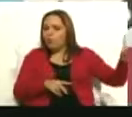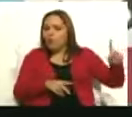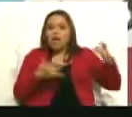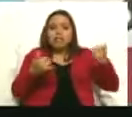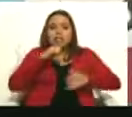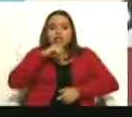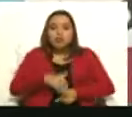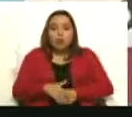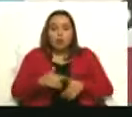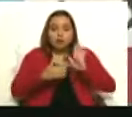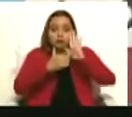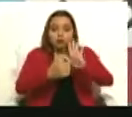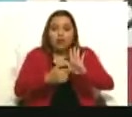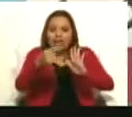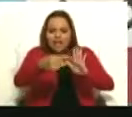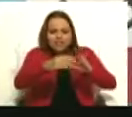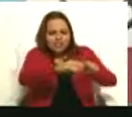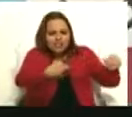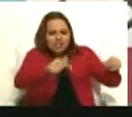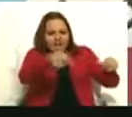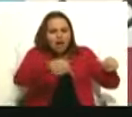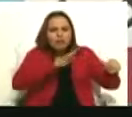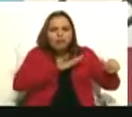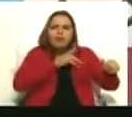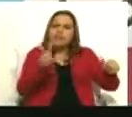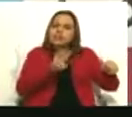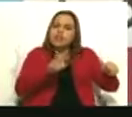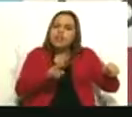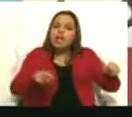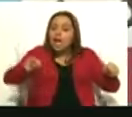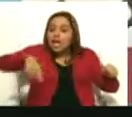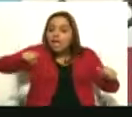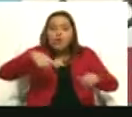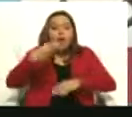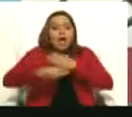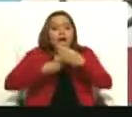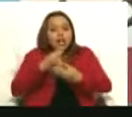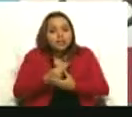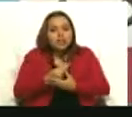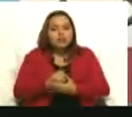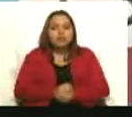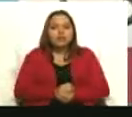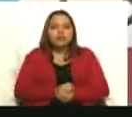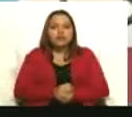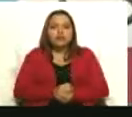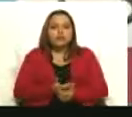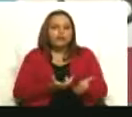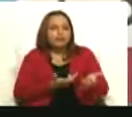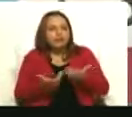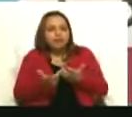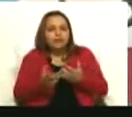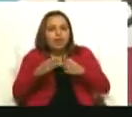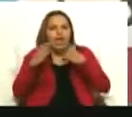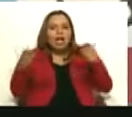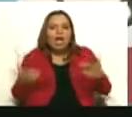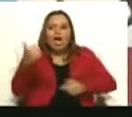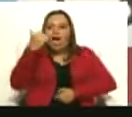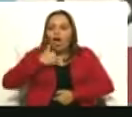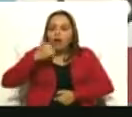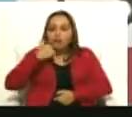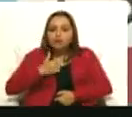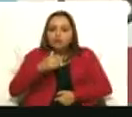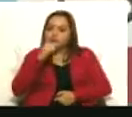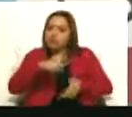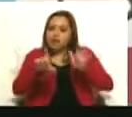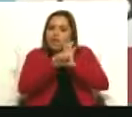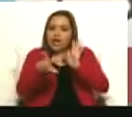historia lo marcó, ese territorio es de Venezuela. Y ellos están haciendo realmente una gran ilegalidad al